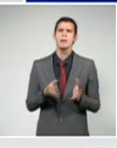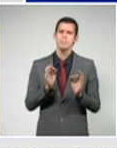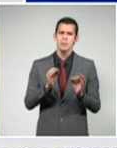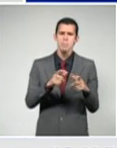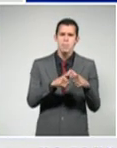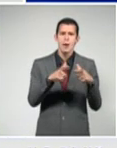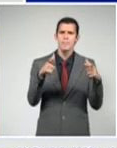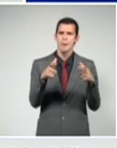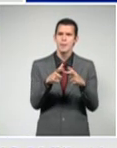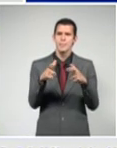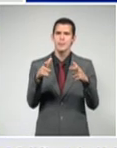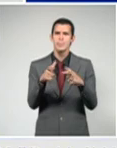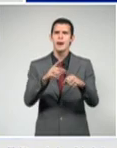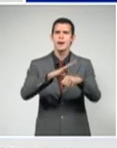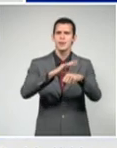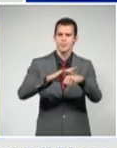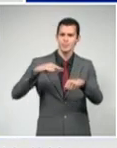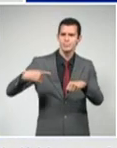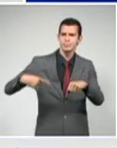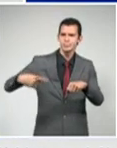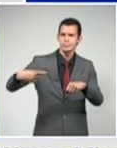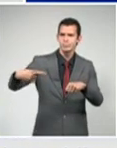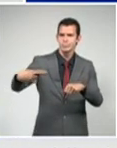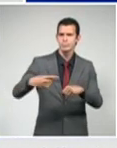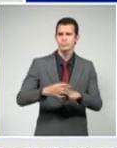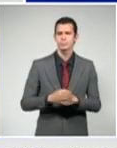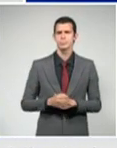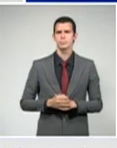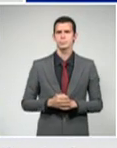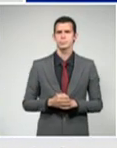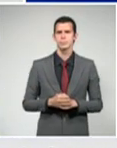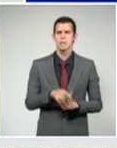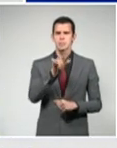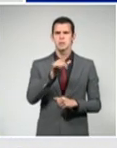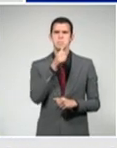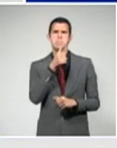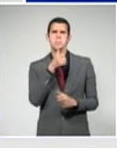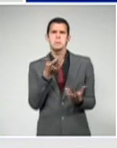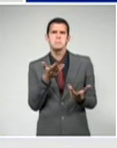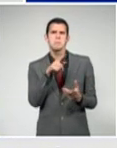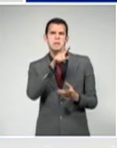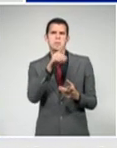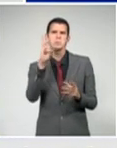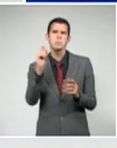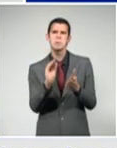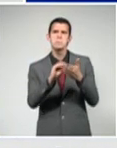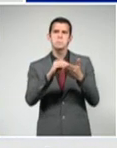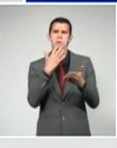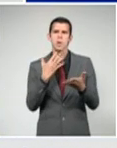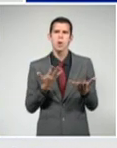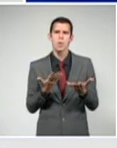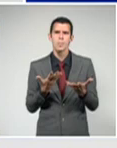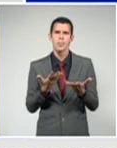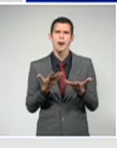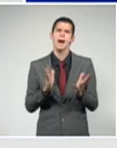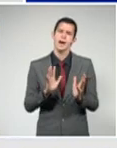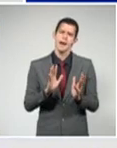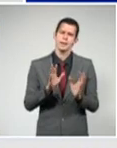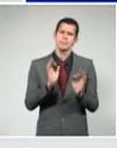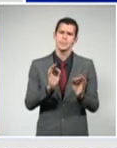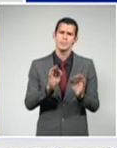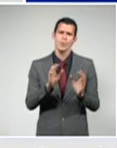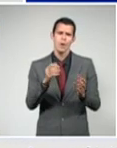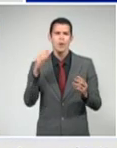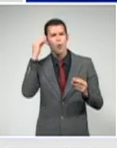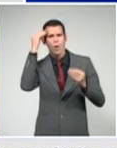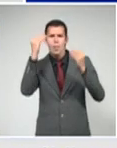va a pasar en los próximos 15 días? ¿Qué va a pasar en los próximos meses? Sale de estos análisis